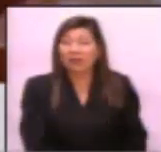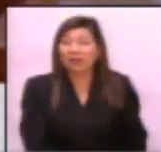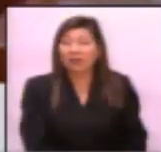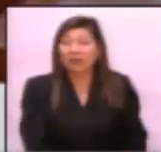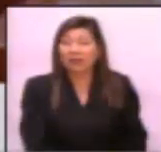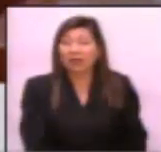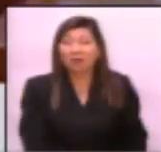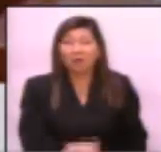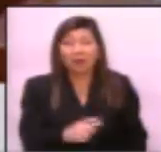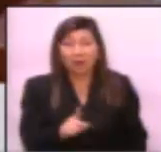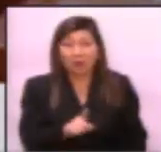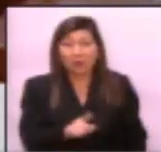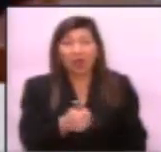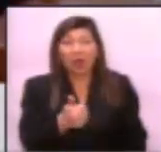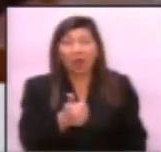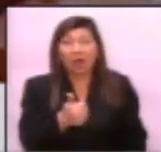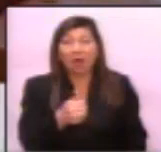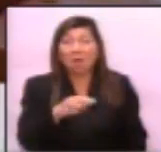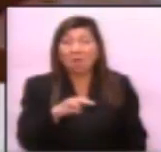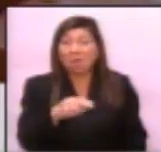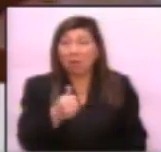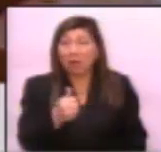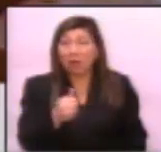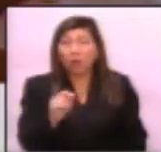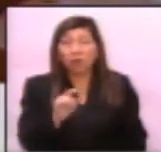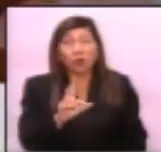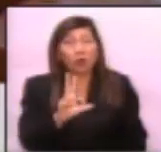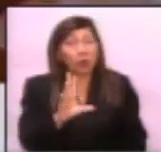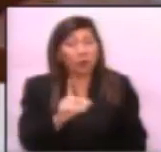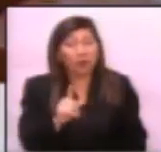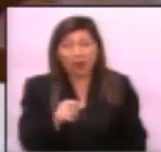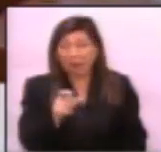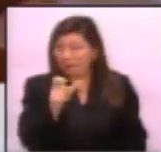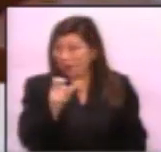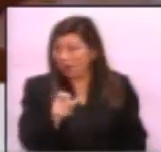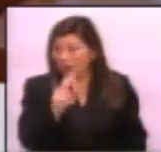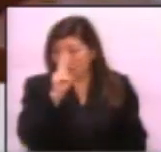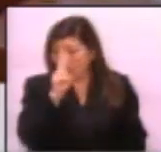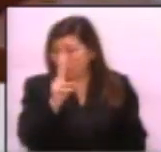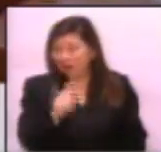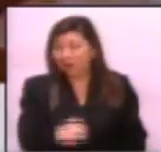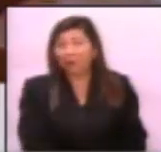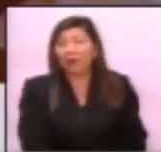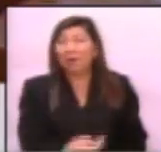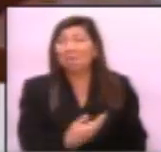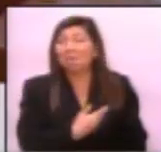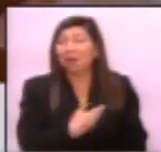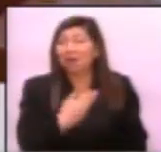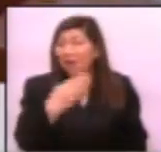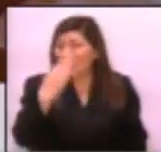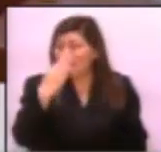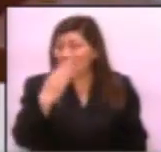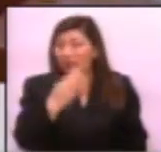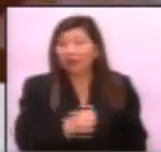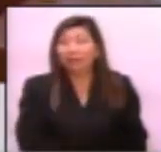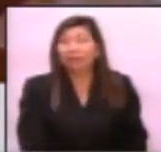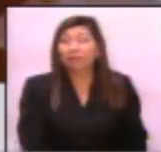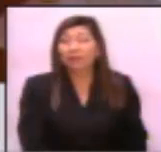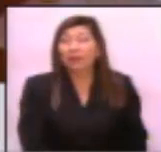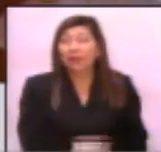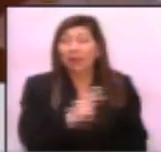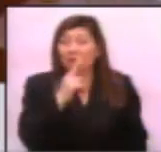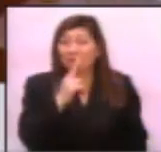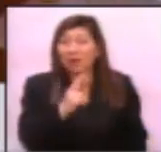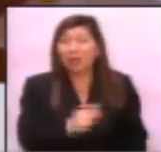el Amayuya, también el Amazúa. No hay que robarle al pueblo. Y el presidente Belaúnde decía, en el